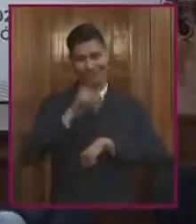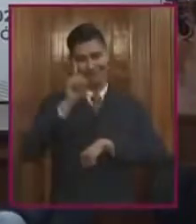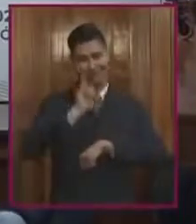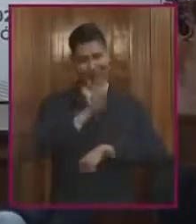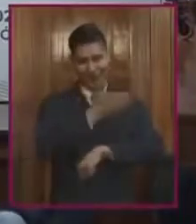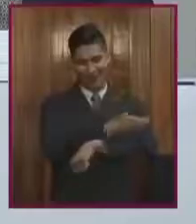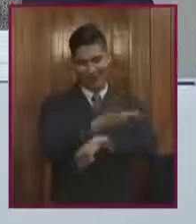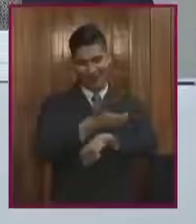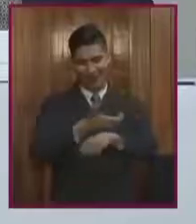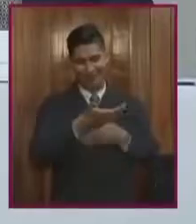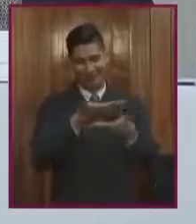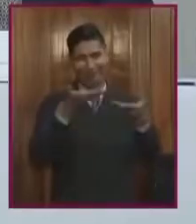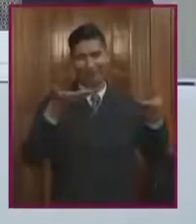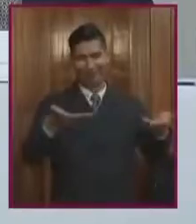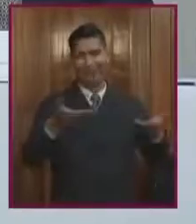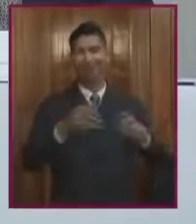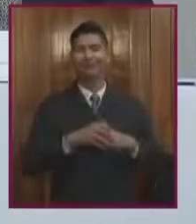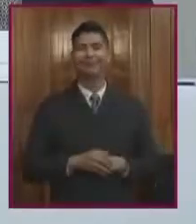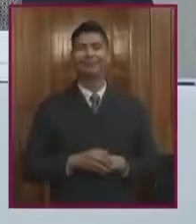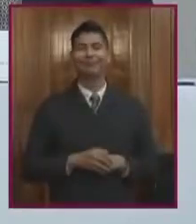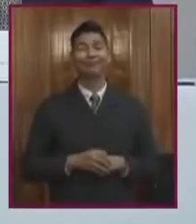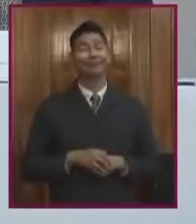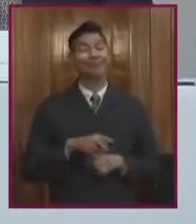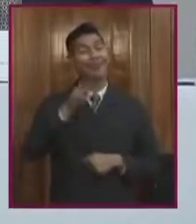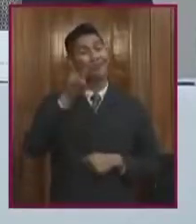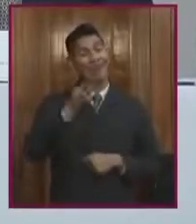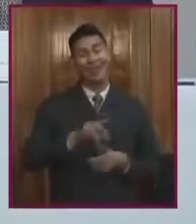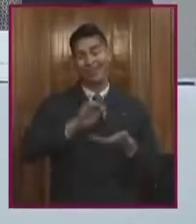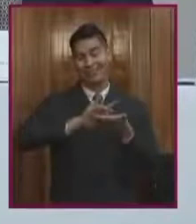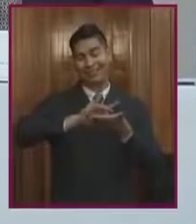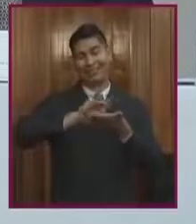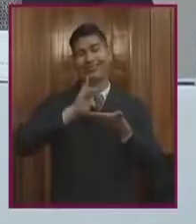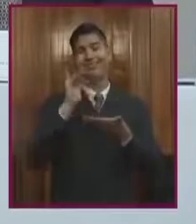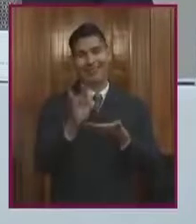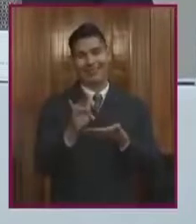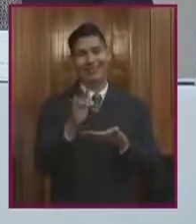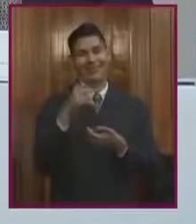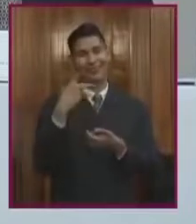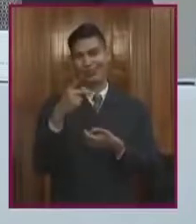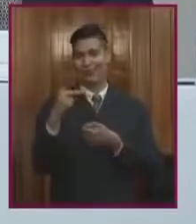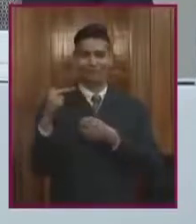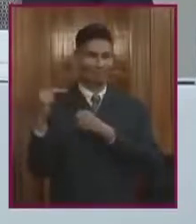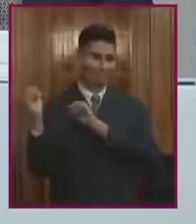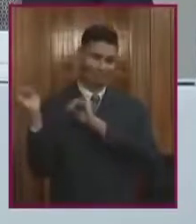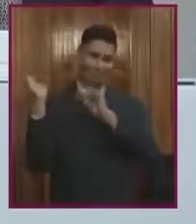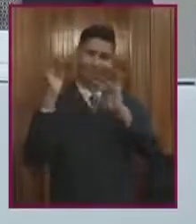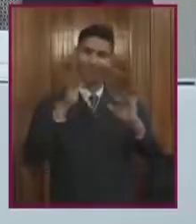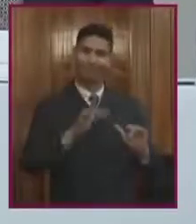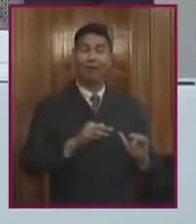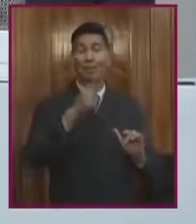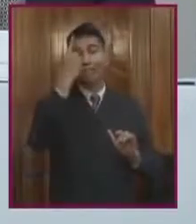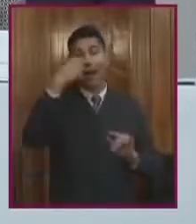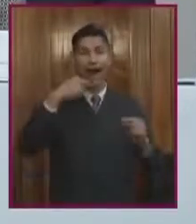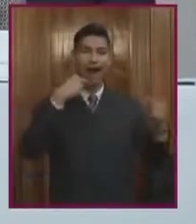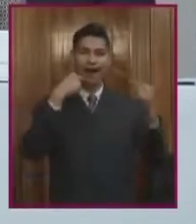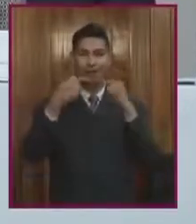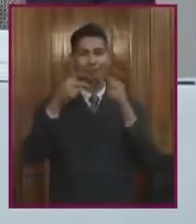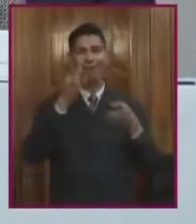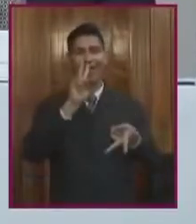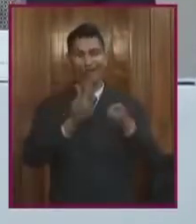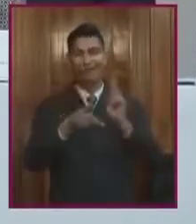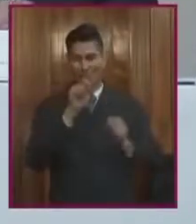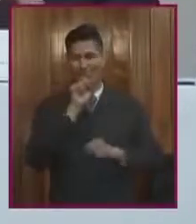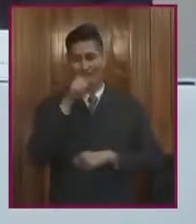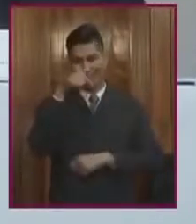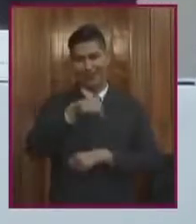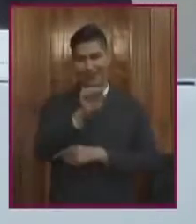compañeros, quiero agradecer su respuesta a esta propuesta que tenemos de este diálogo que la Secretaría de Educación